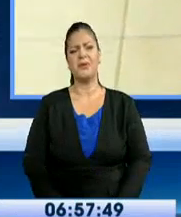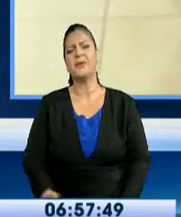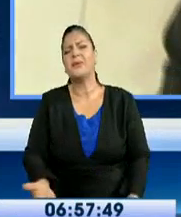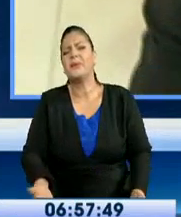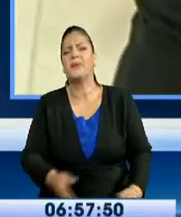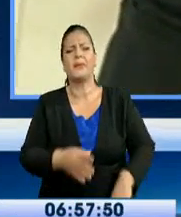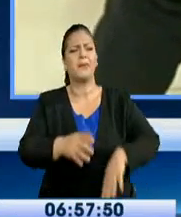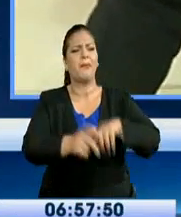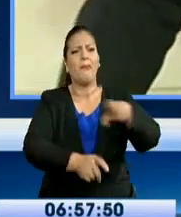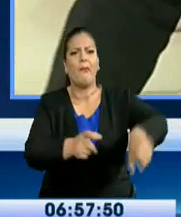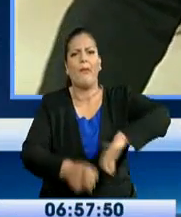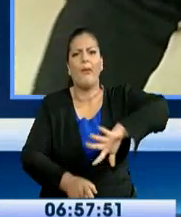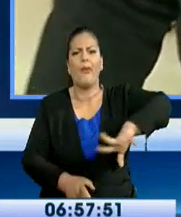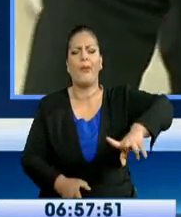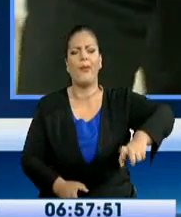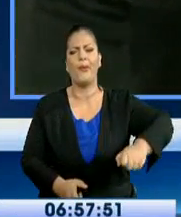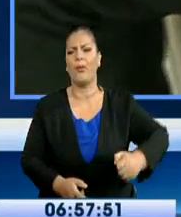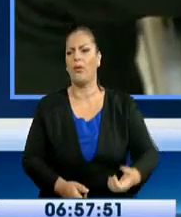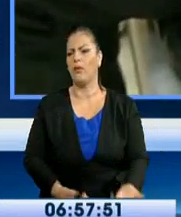pijoteritos. Por supuesto.